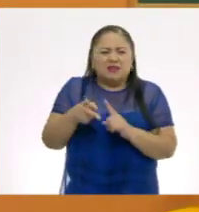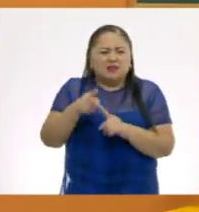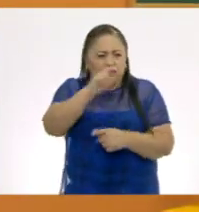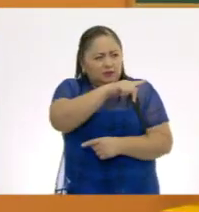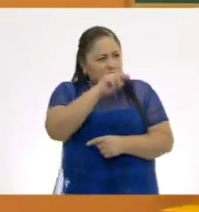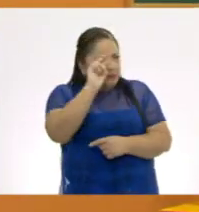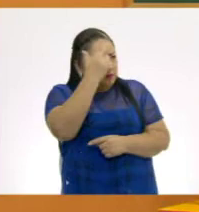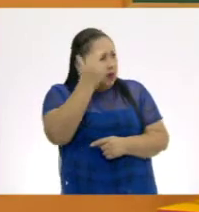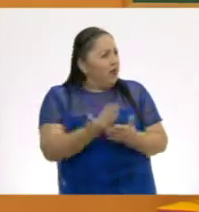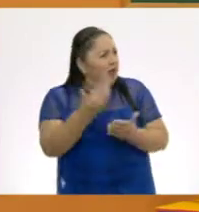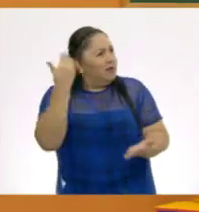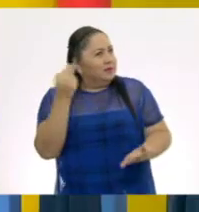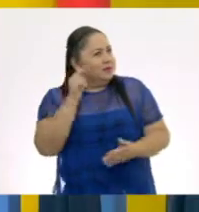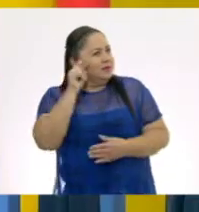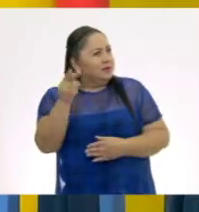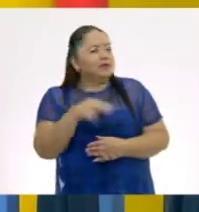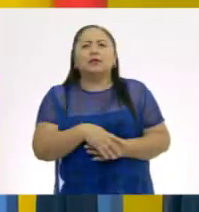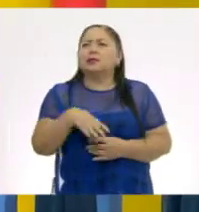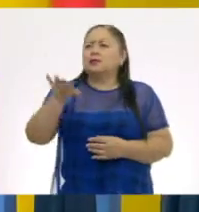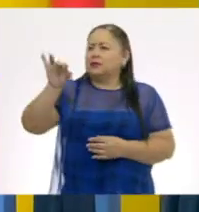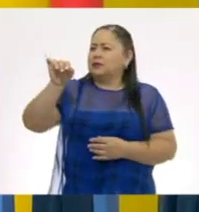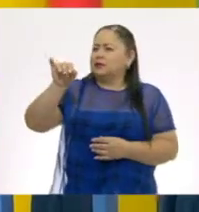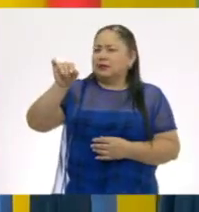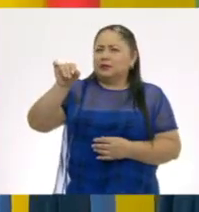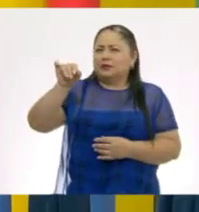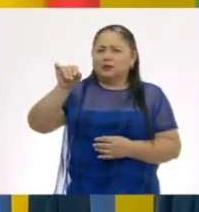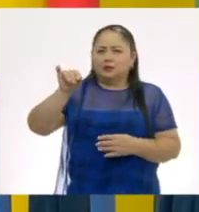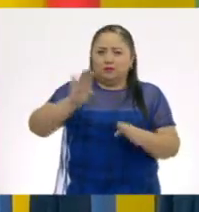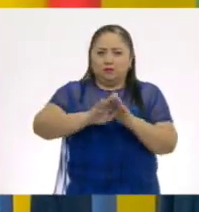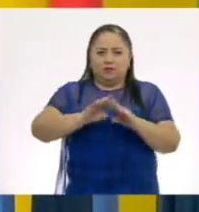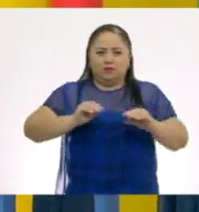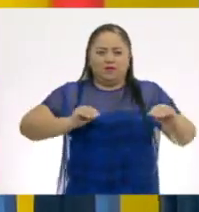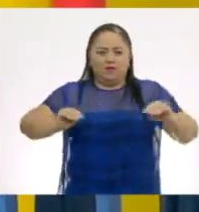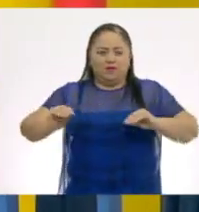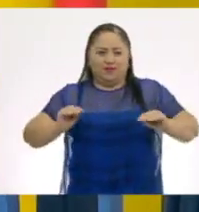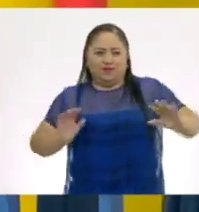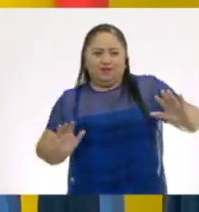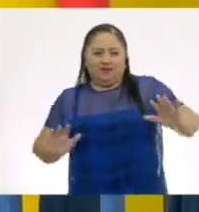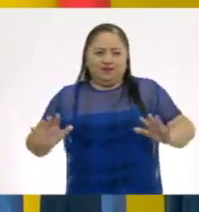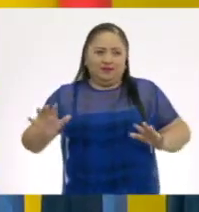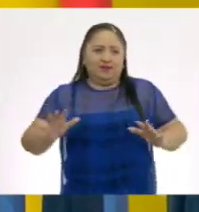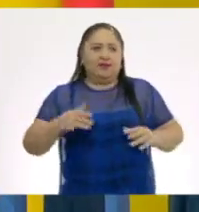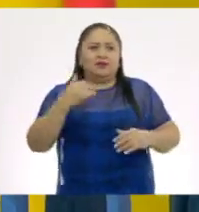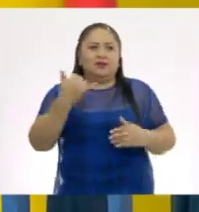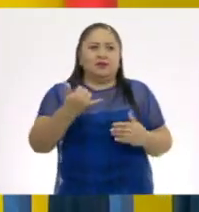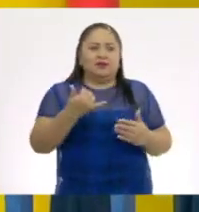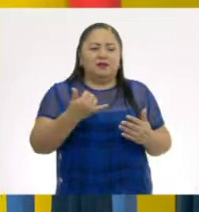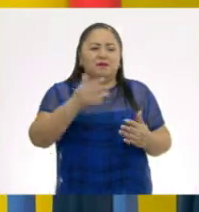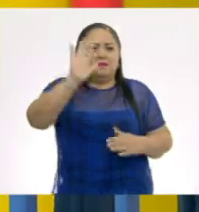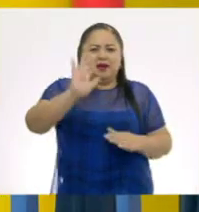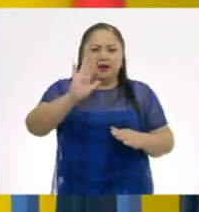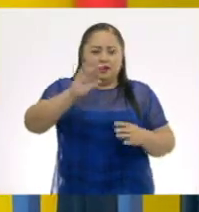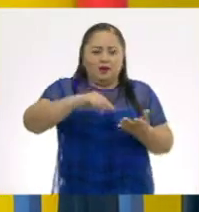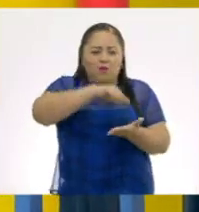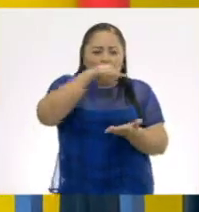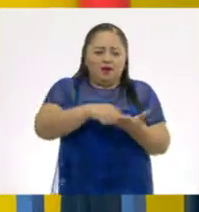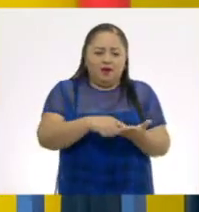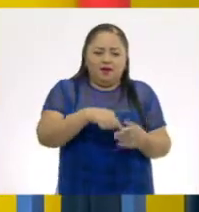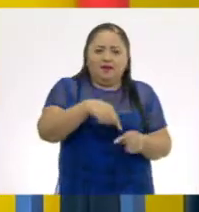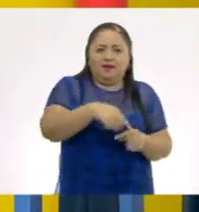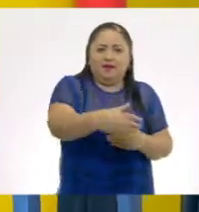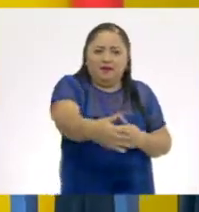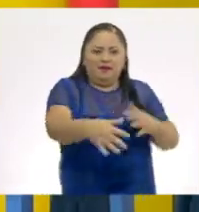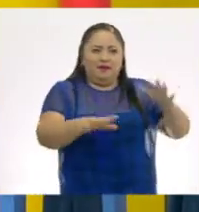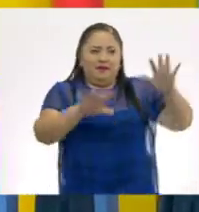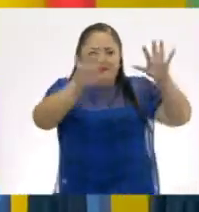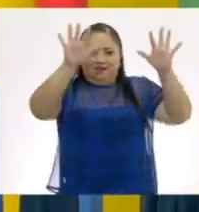vez pasada? Sí. Kines, movimiento. Y fera, espacio.